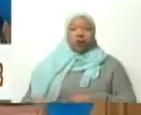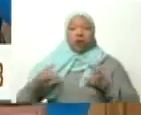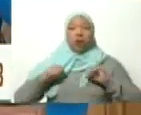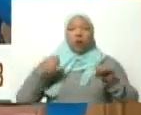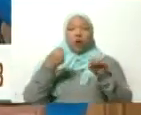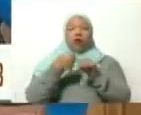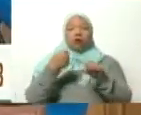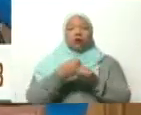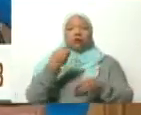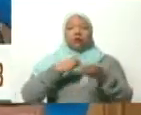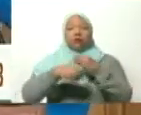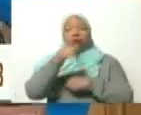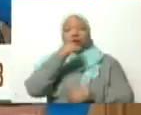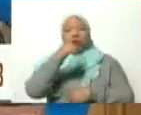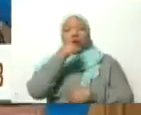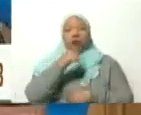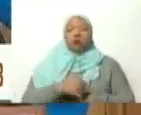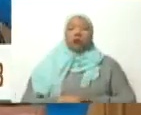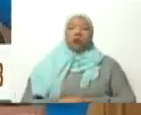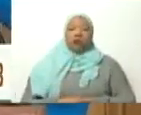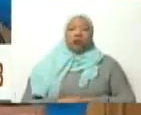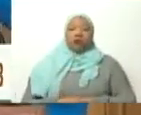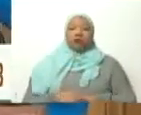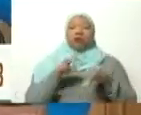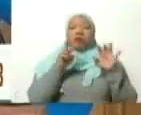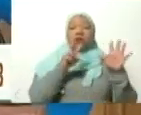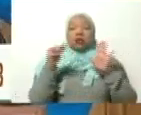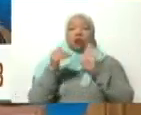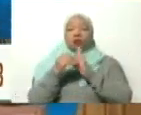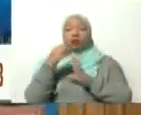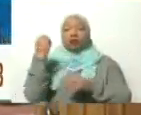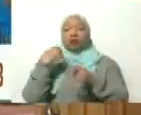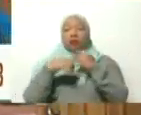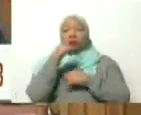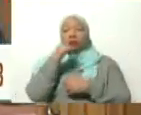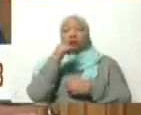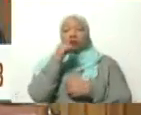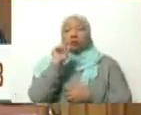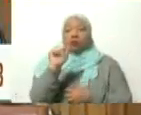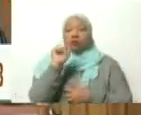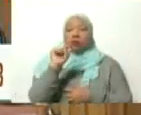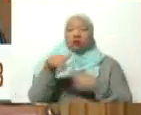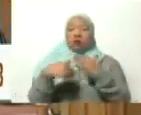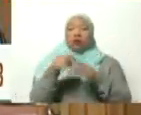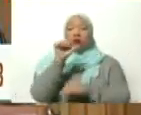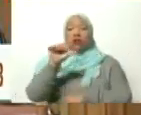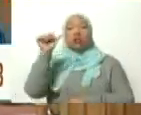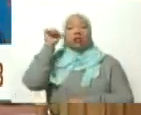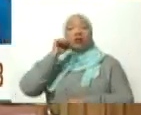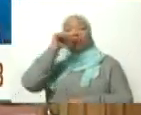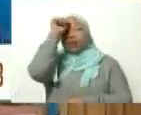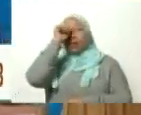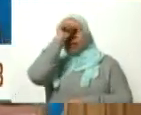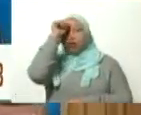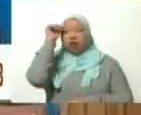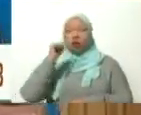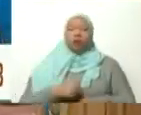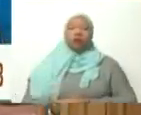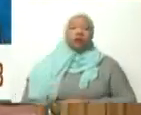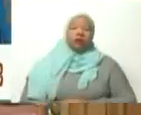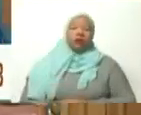100.000 transacciones por minuto a 700.000 transacciones por minuto el fin de semana pasado. Eso quiere decir que en